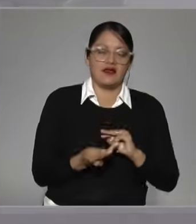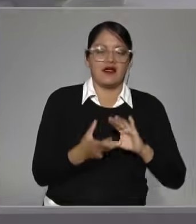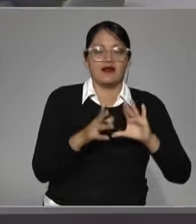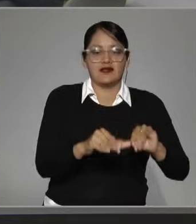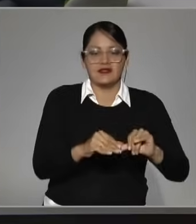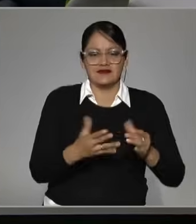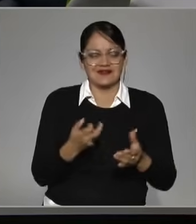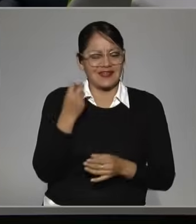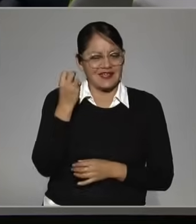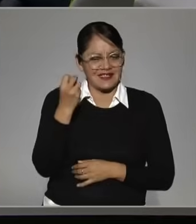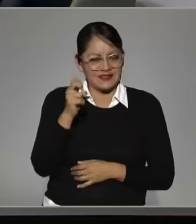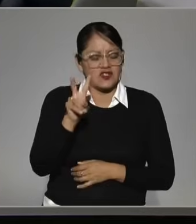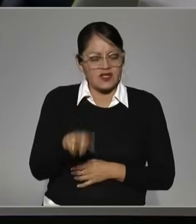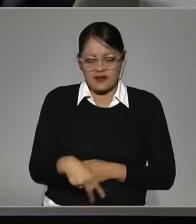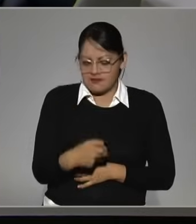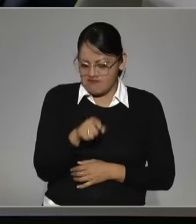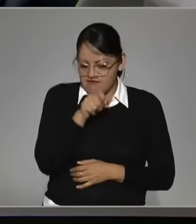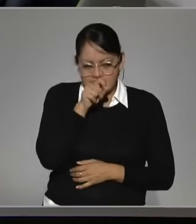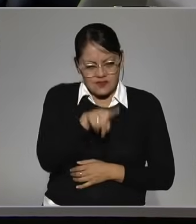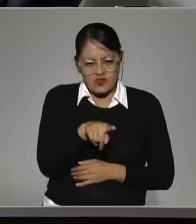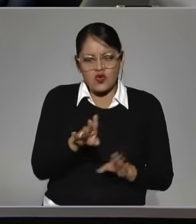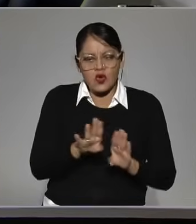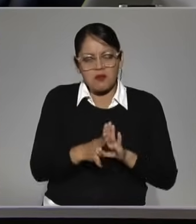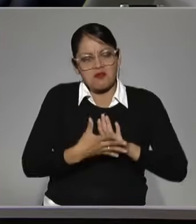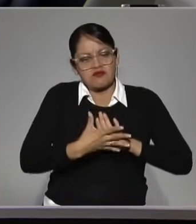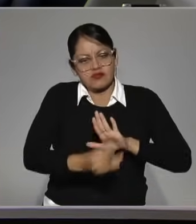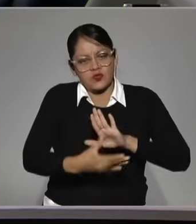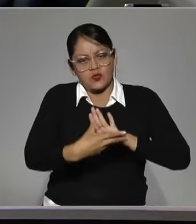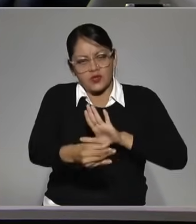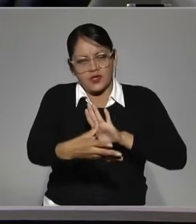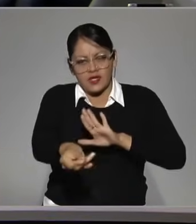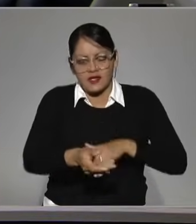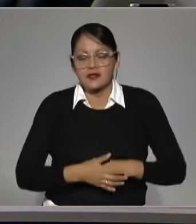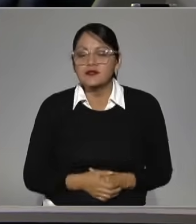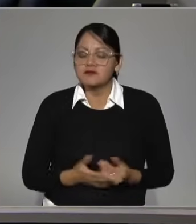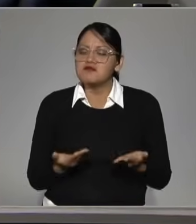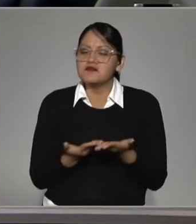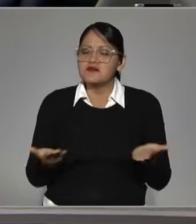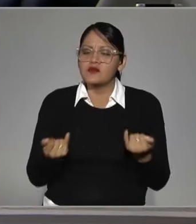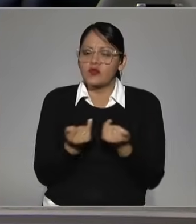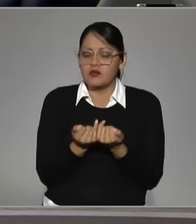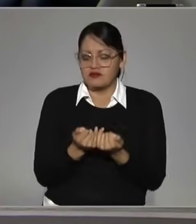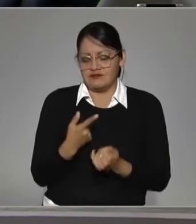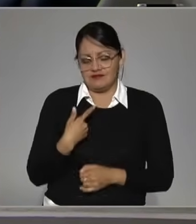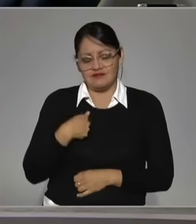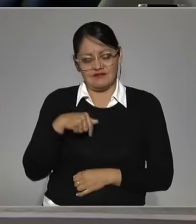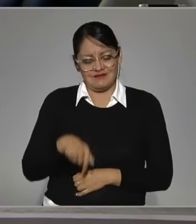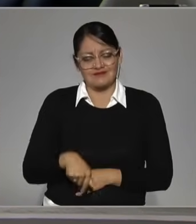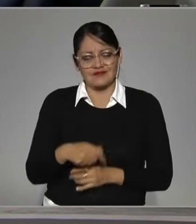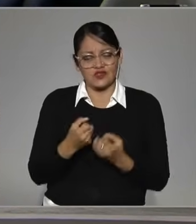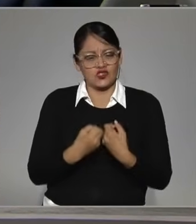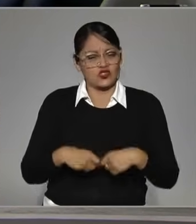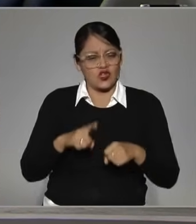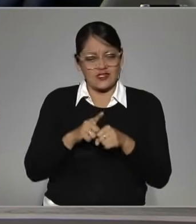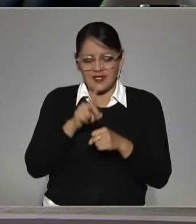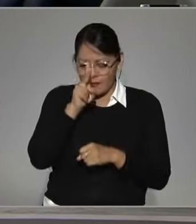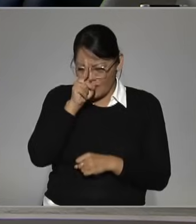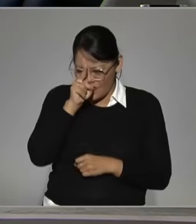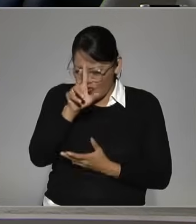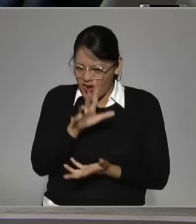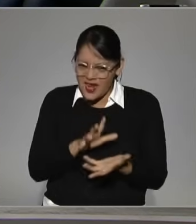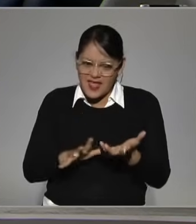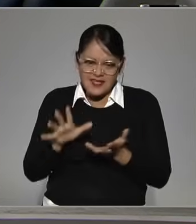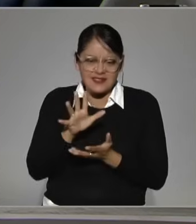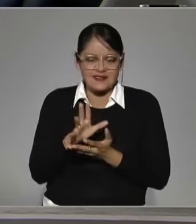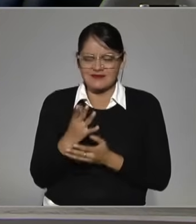esa es parte de cómo se va replicando. Ahora, también no podemos negar que vivimos en una sociedad muy violenta. Lo hemos